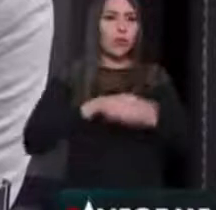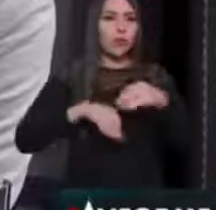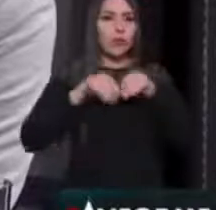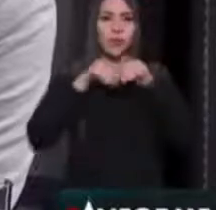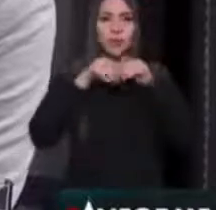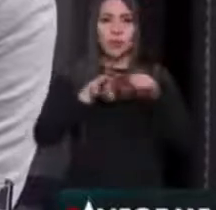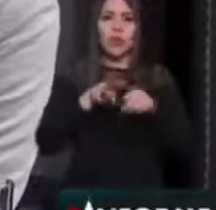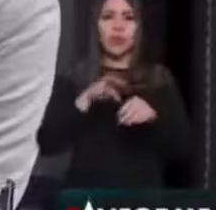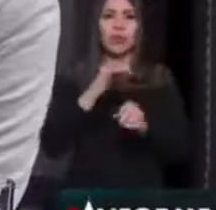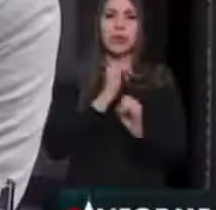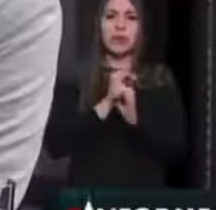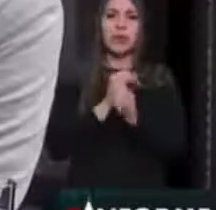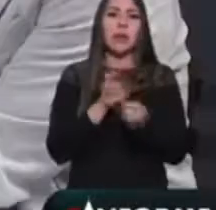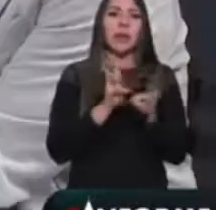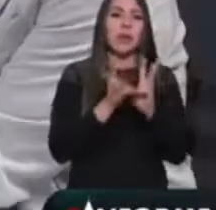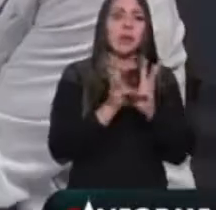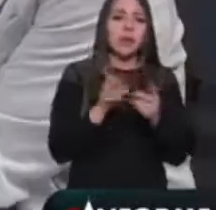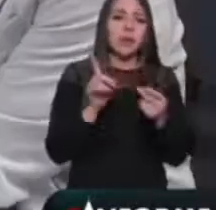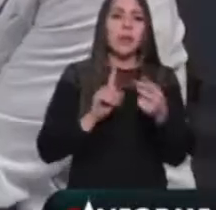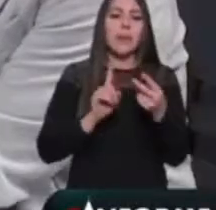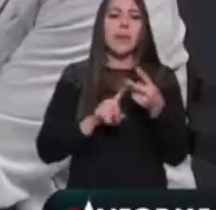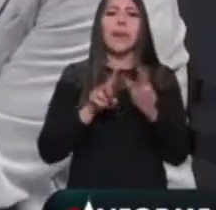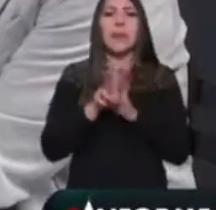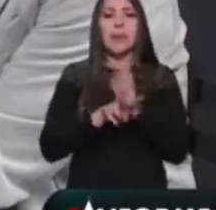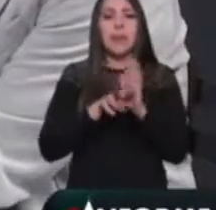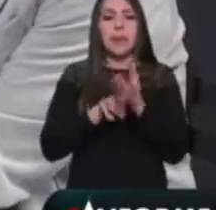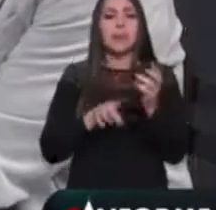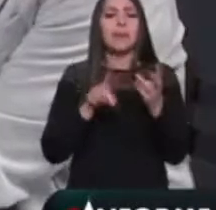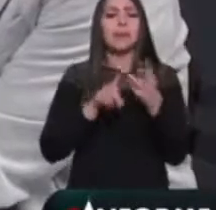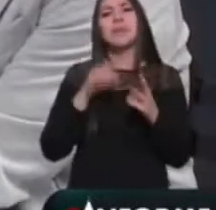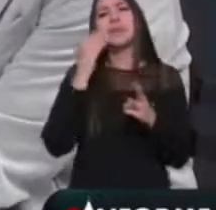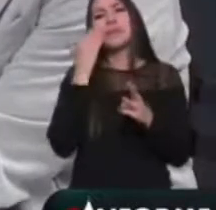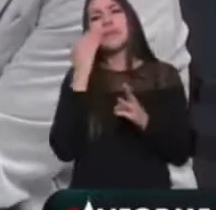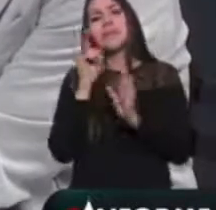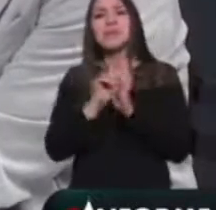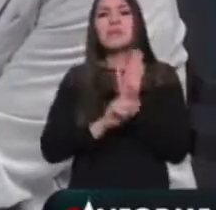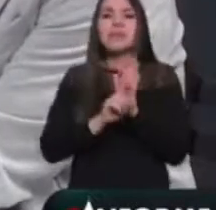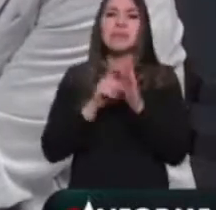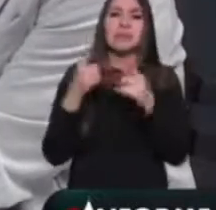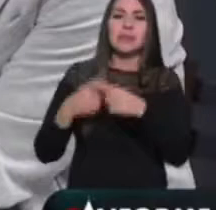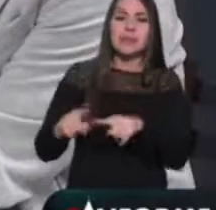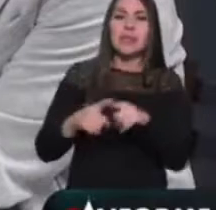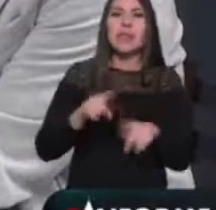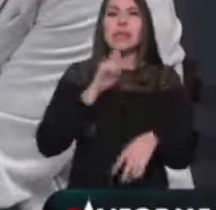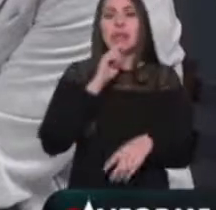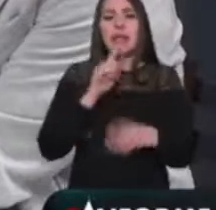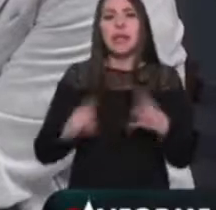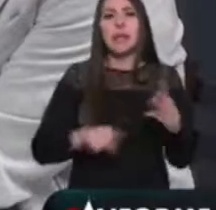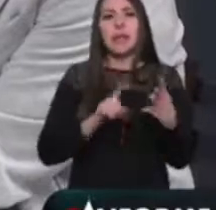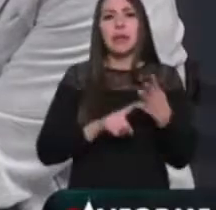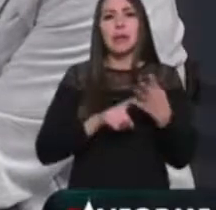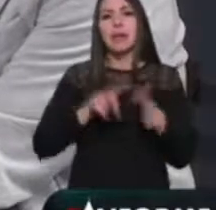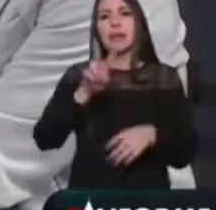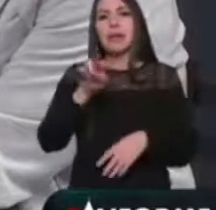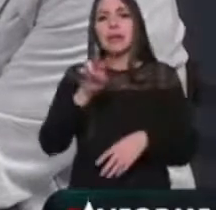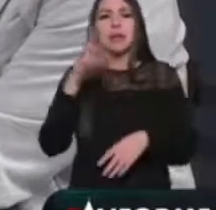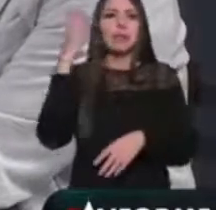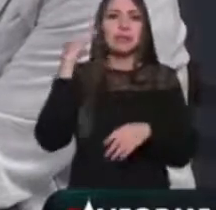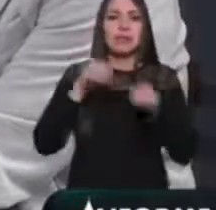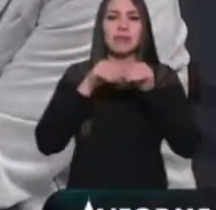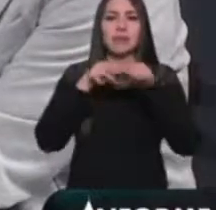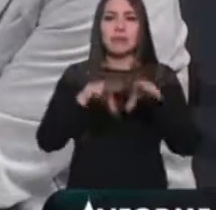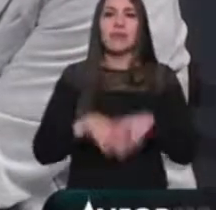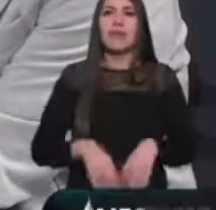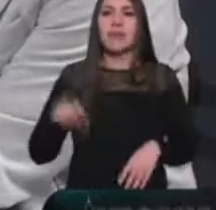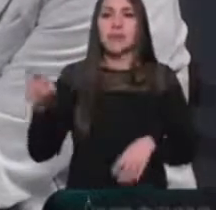Mensajería instantánea, plataformas de video, redes sociales y los medios de comunicación. La embajada de Rusia en México ha